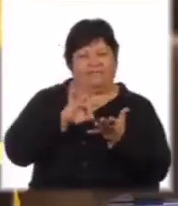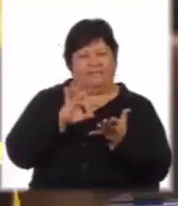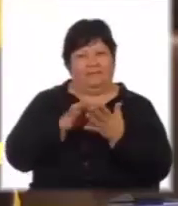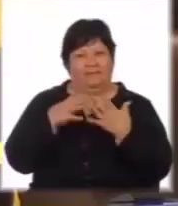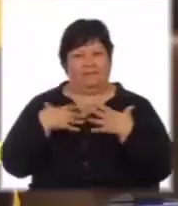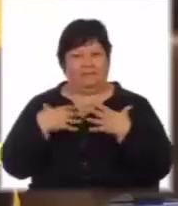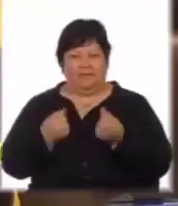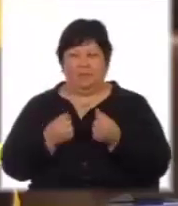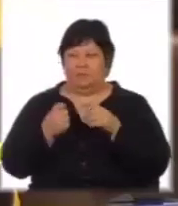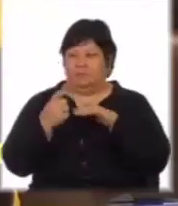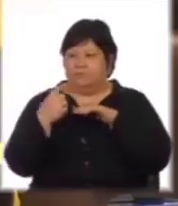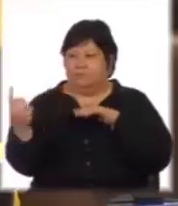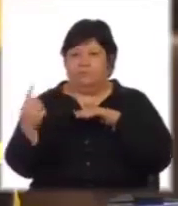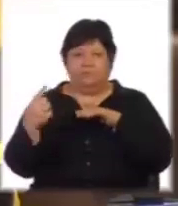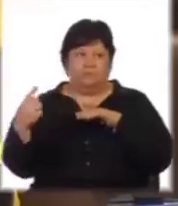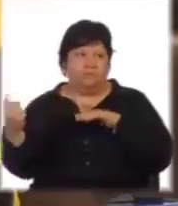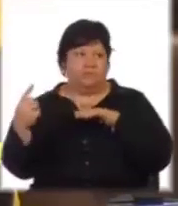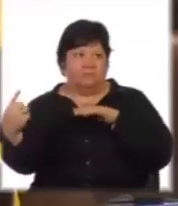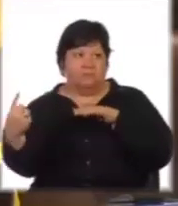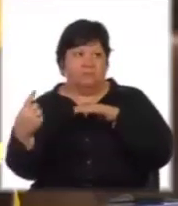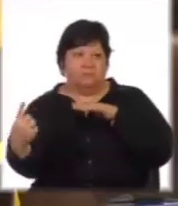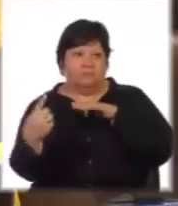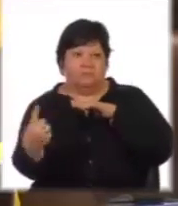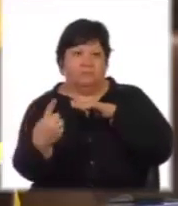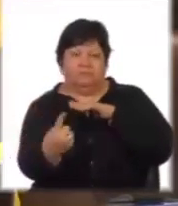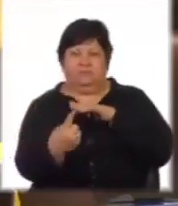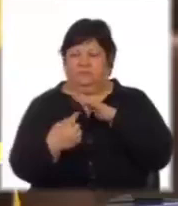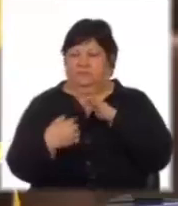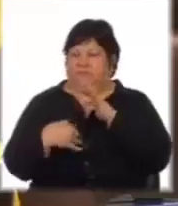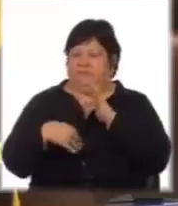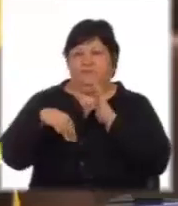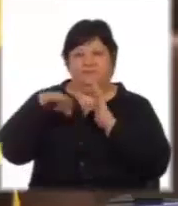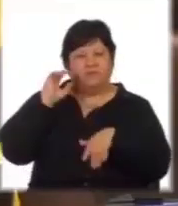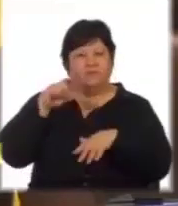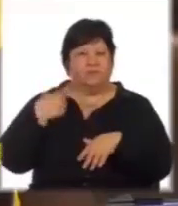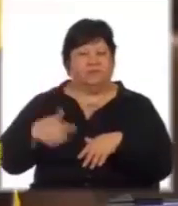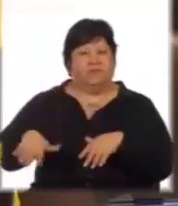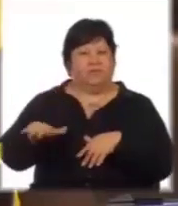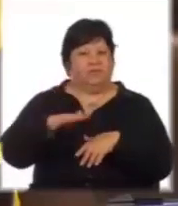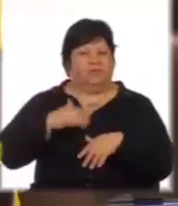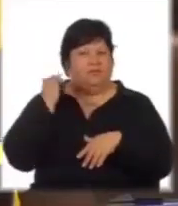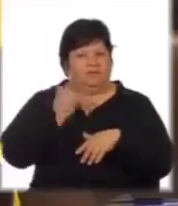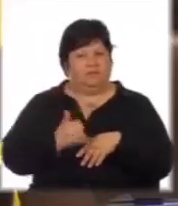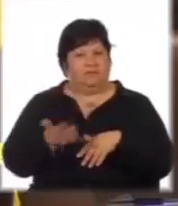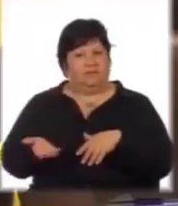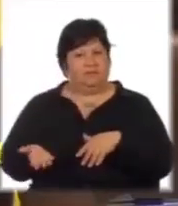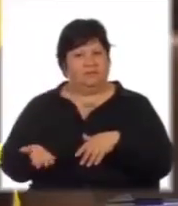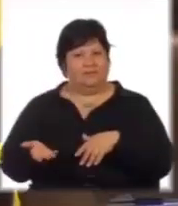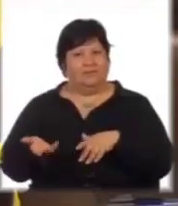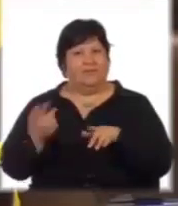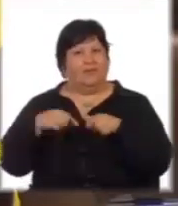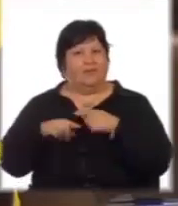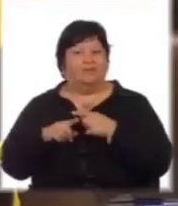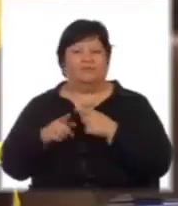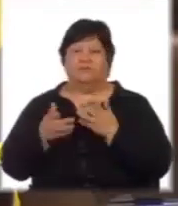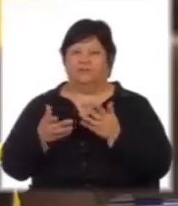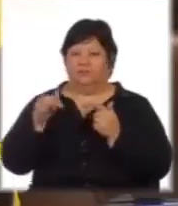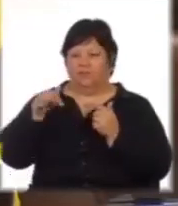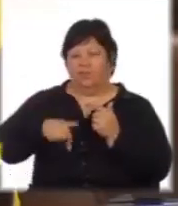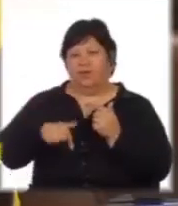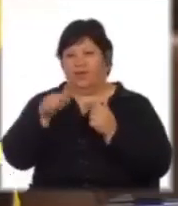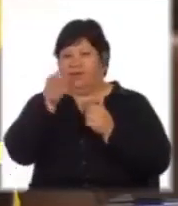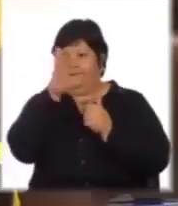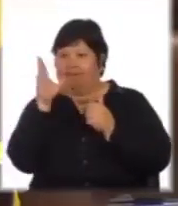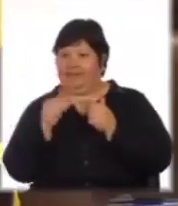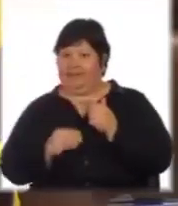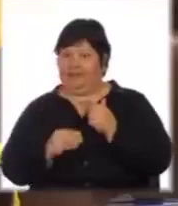parte del todo que conforma la mayoría de la sociedad. Hoy en América Latina, las